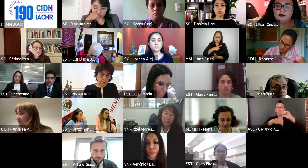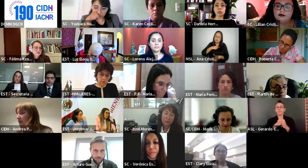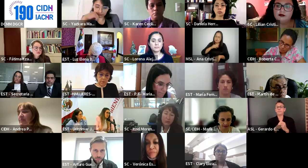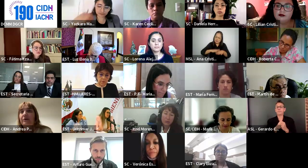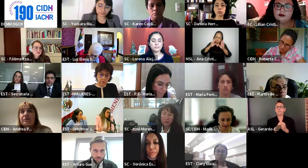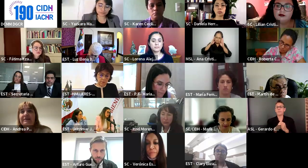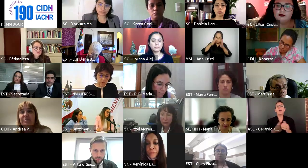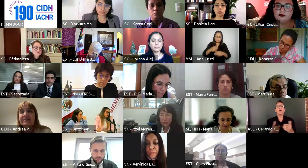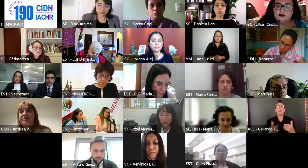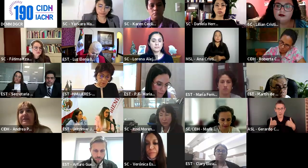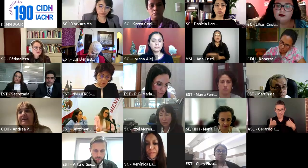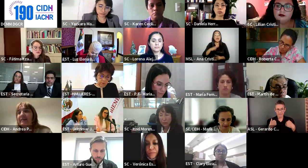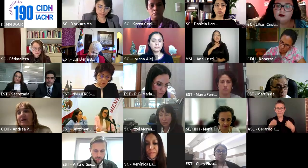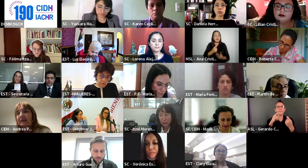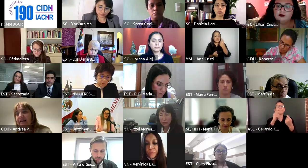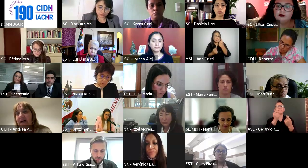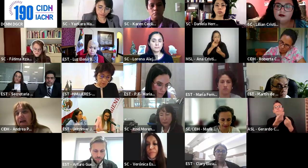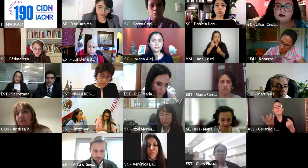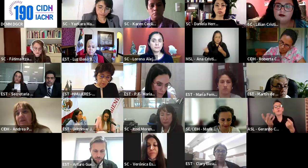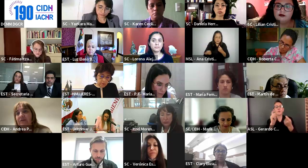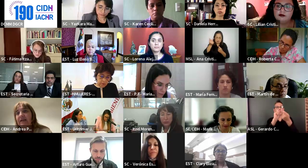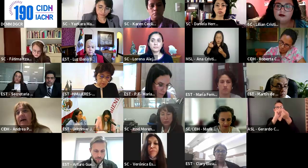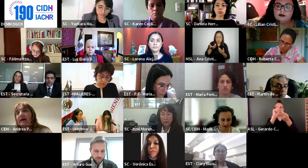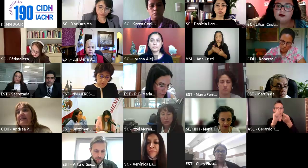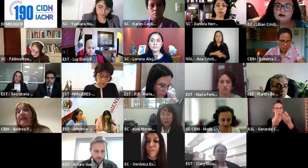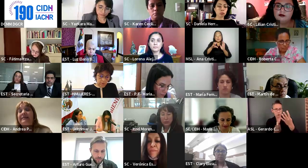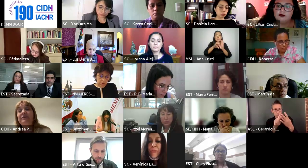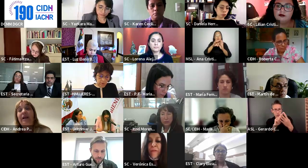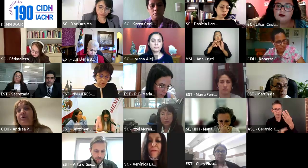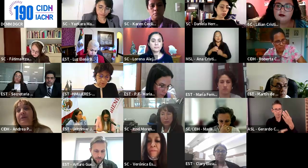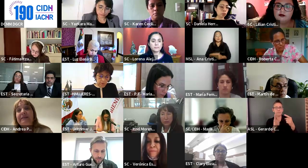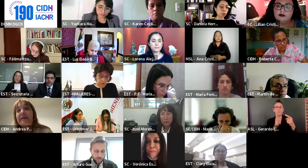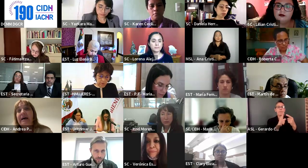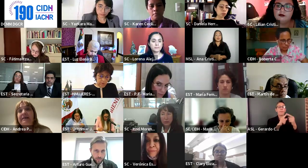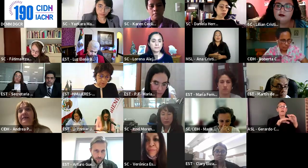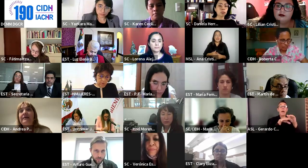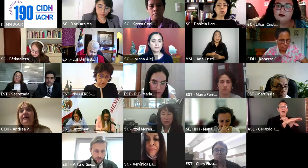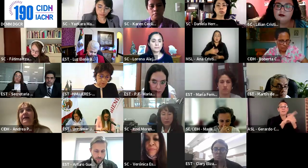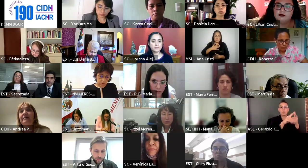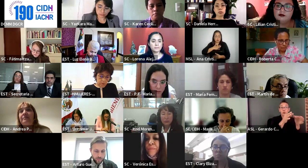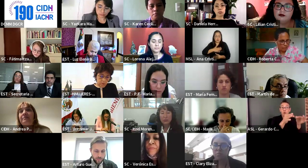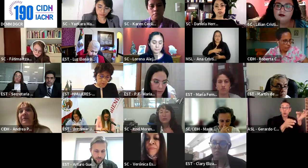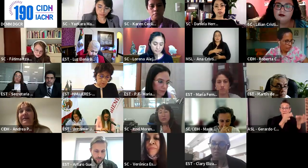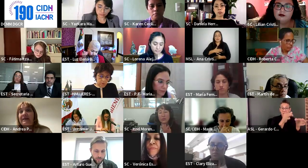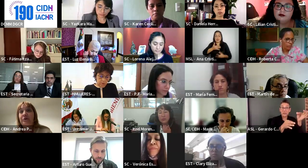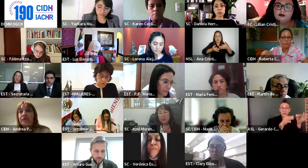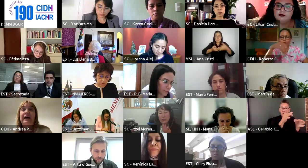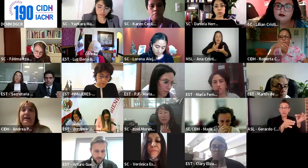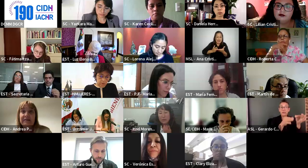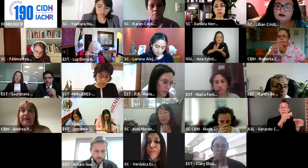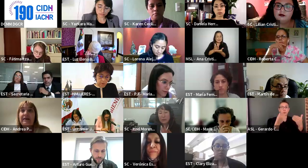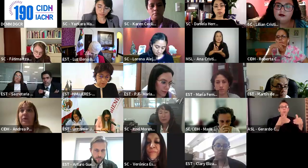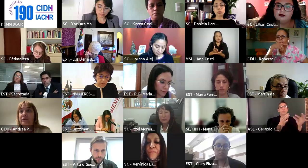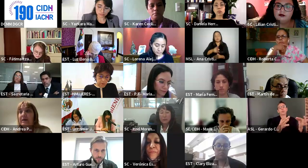algunas preguntas específicas. A mí la cuestión del acceso a la justicia me parece